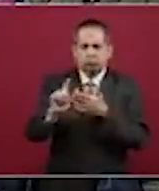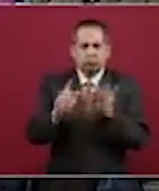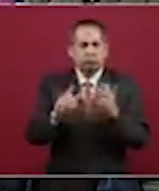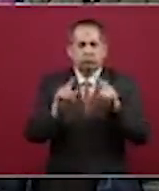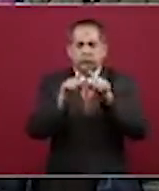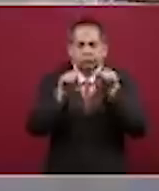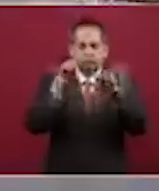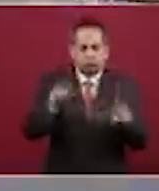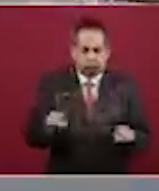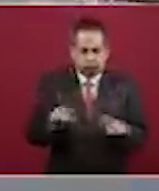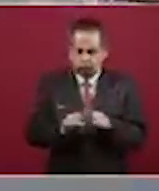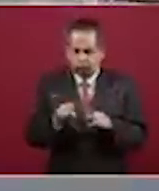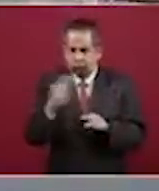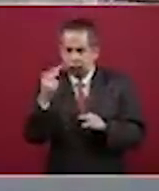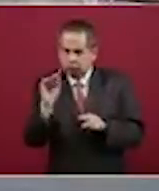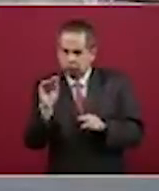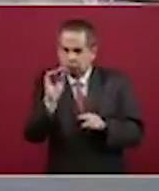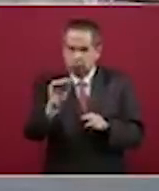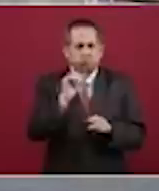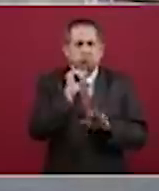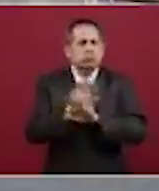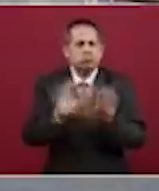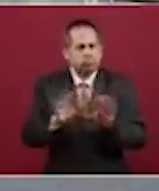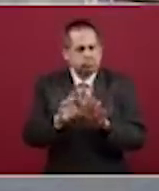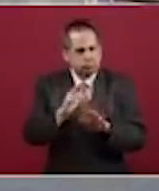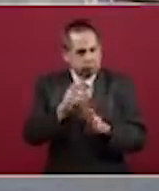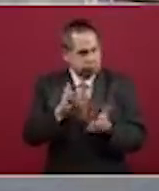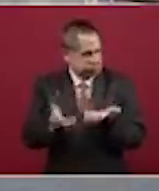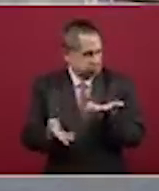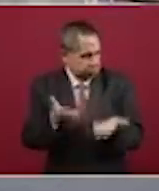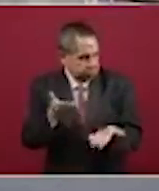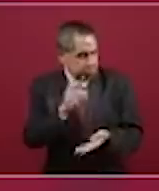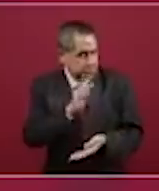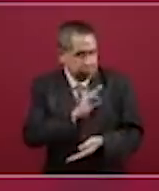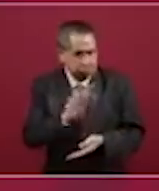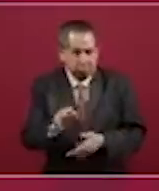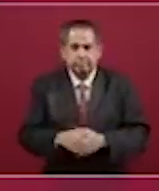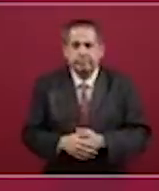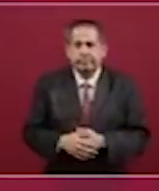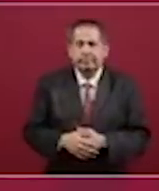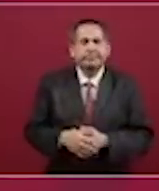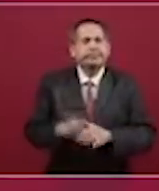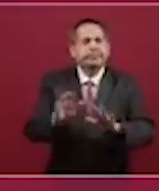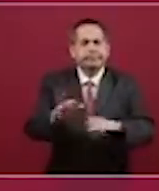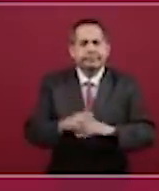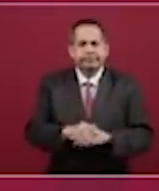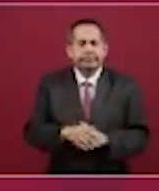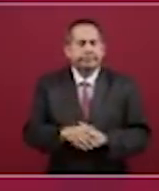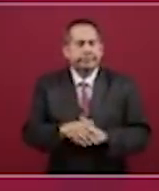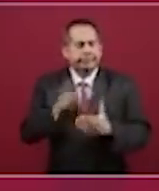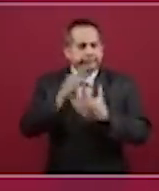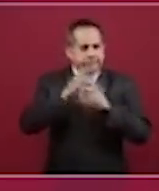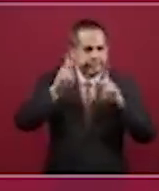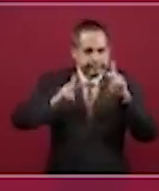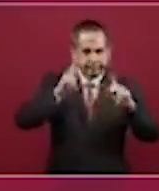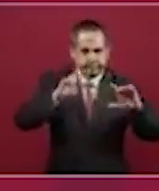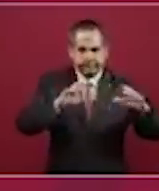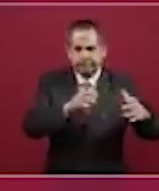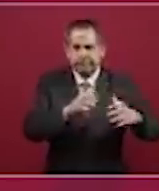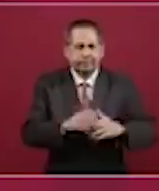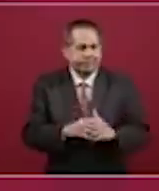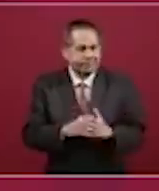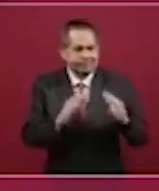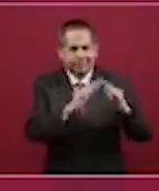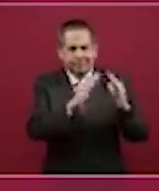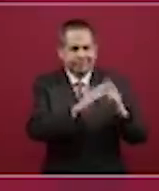en la elección intermedia? Gracias. Bueno, lo de la visita se hizo en